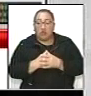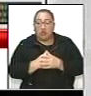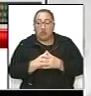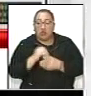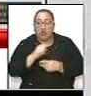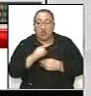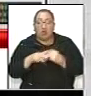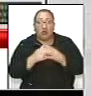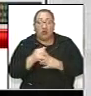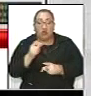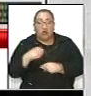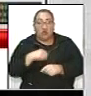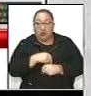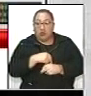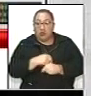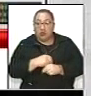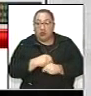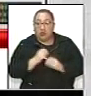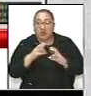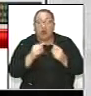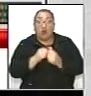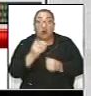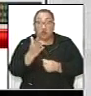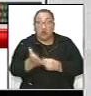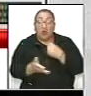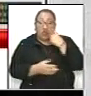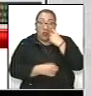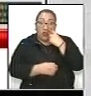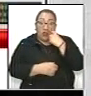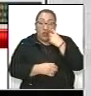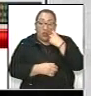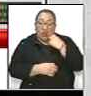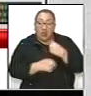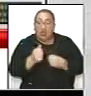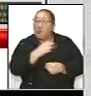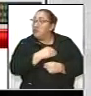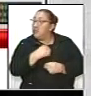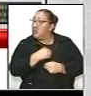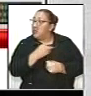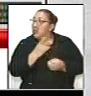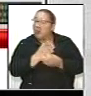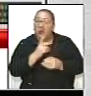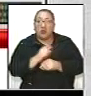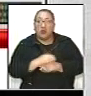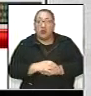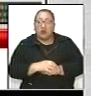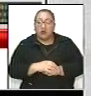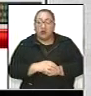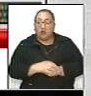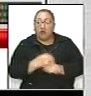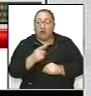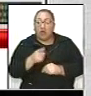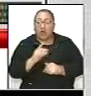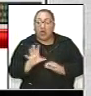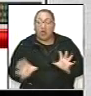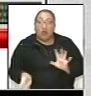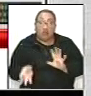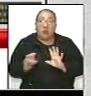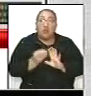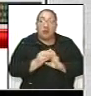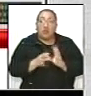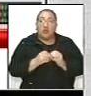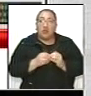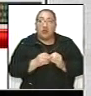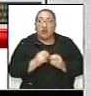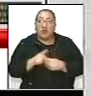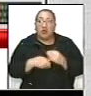uno de nosotros. Dejo con ustedes a la ministra de Educación, porque el complemento de todas